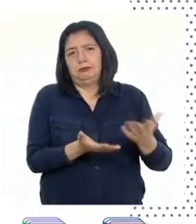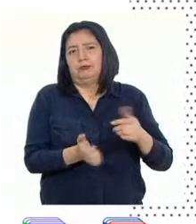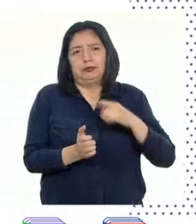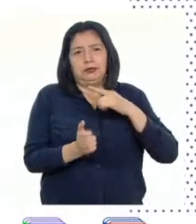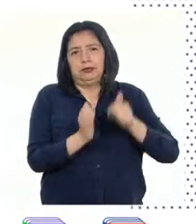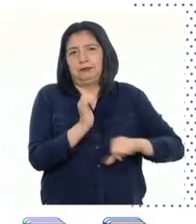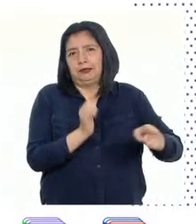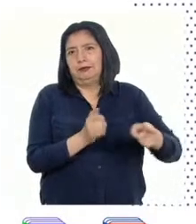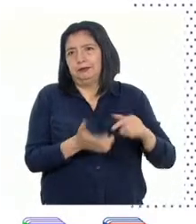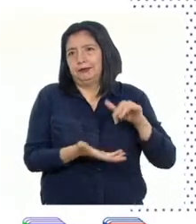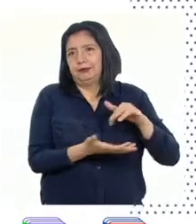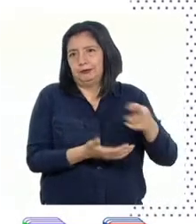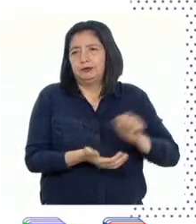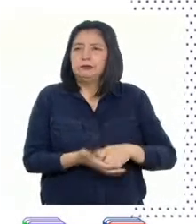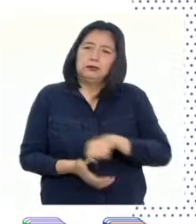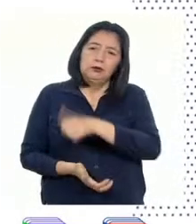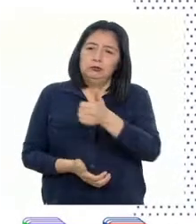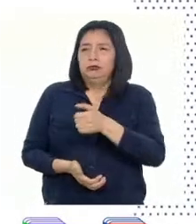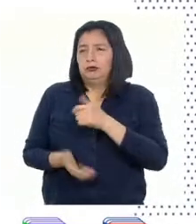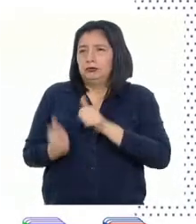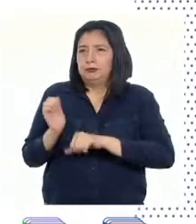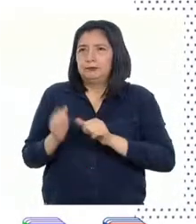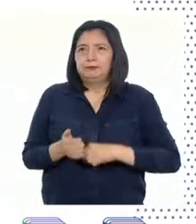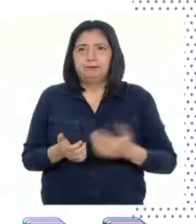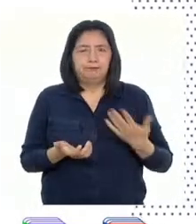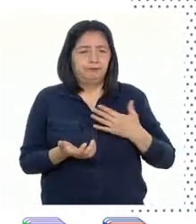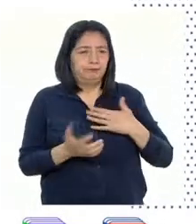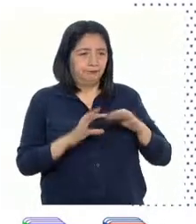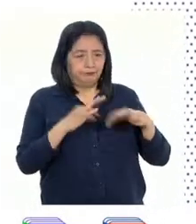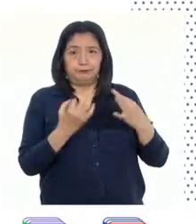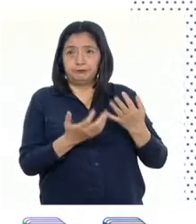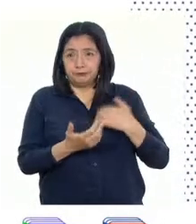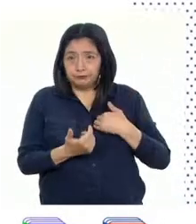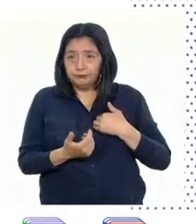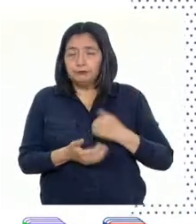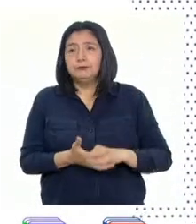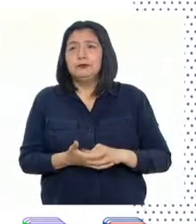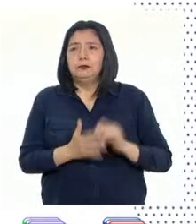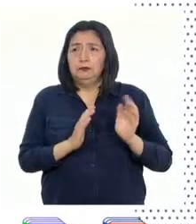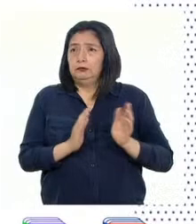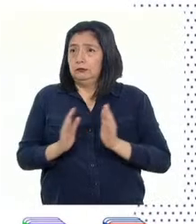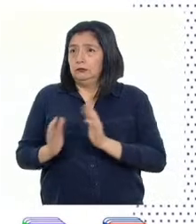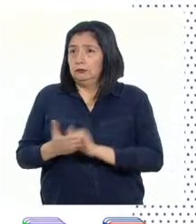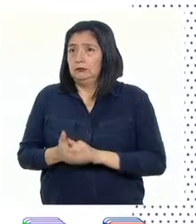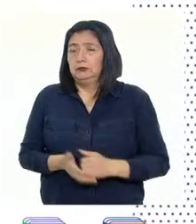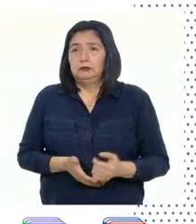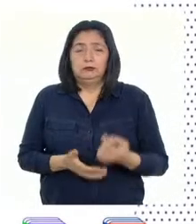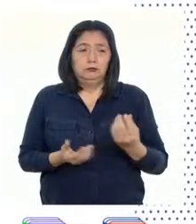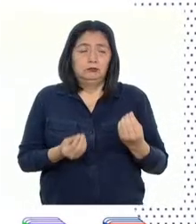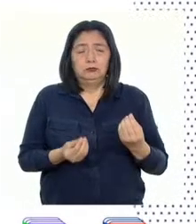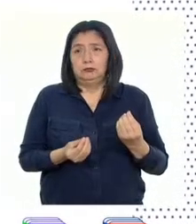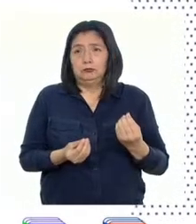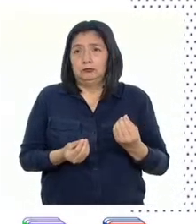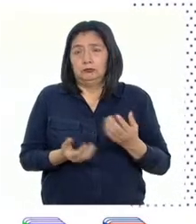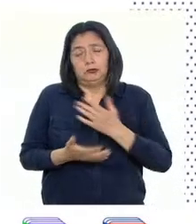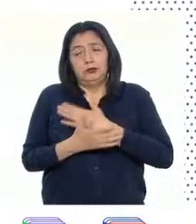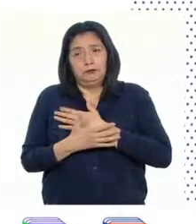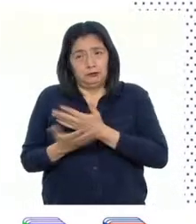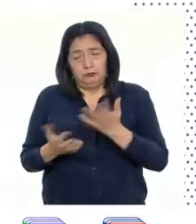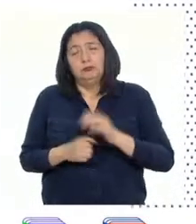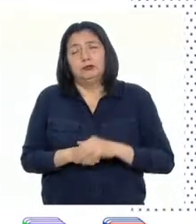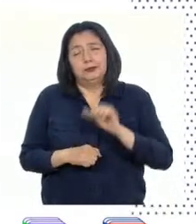hermana para que pudiera estudiar y a mi hermano. Bueno, en familia, nuestra organización es de una forma muy